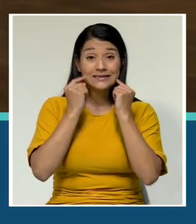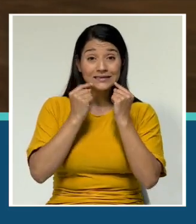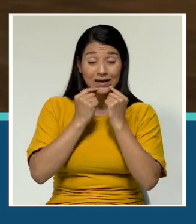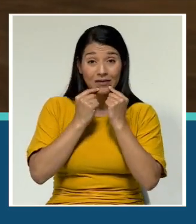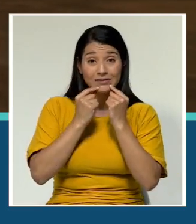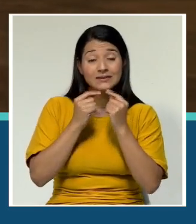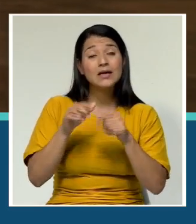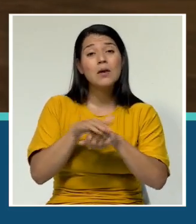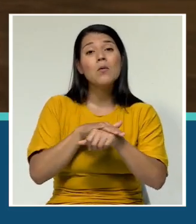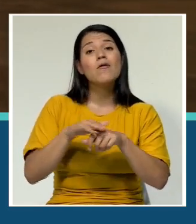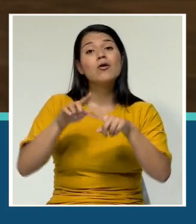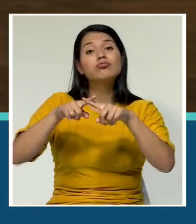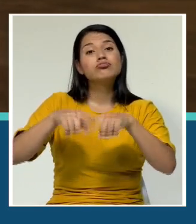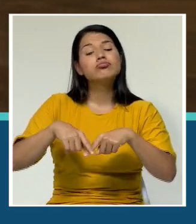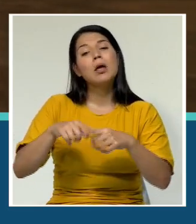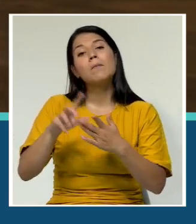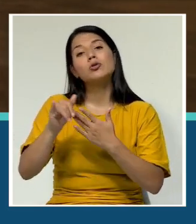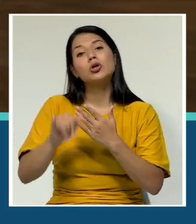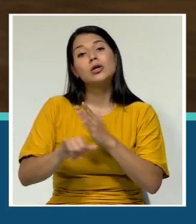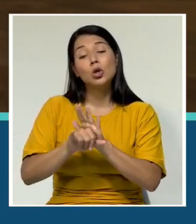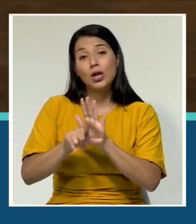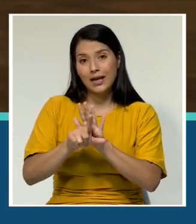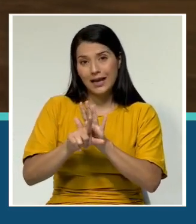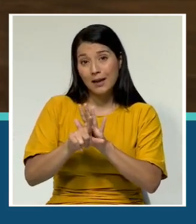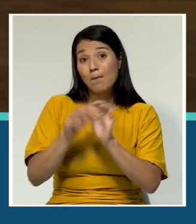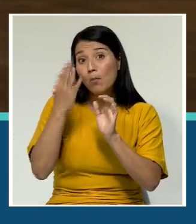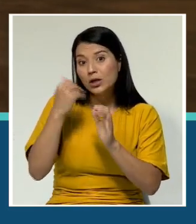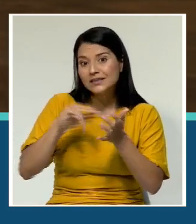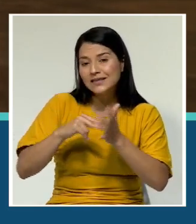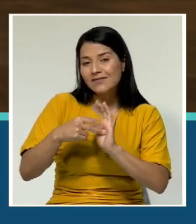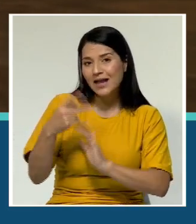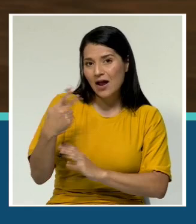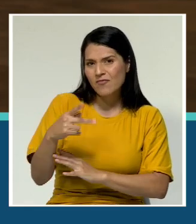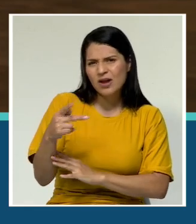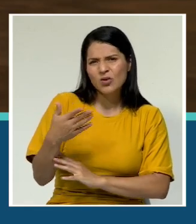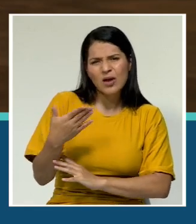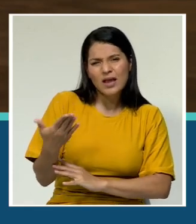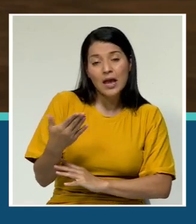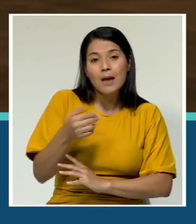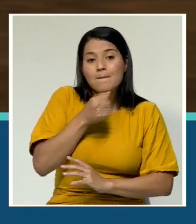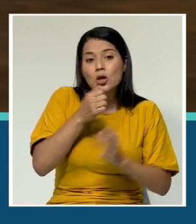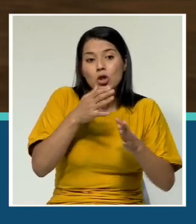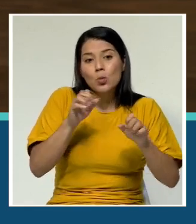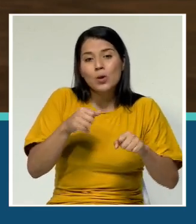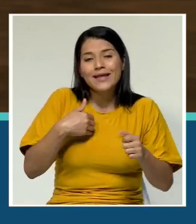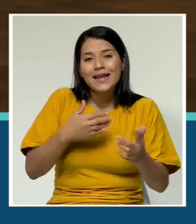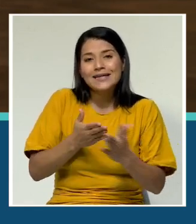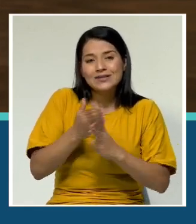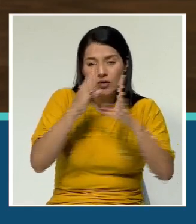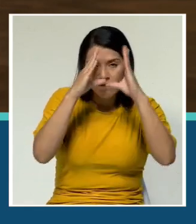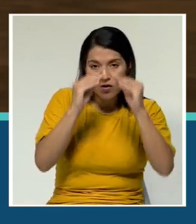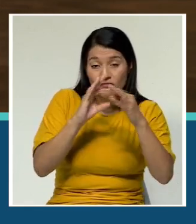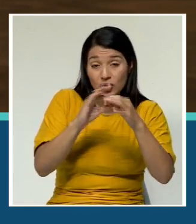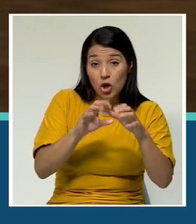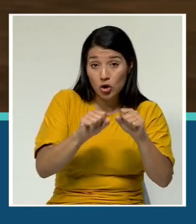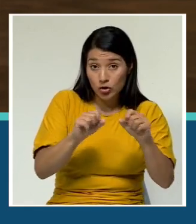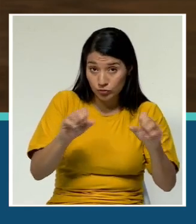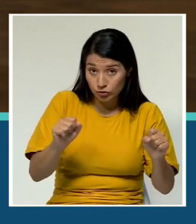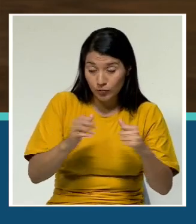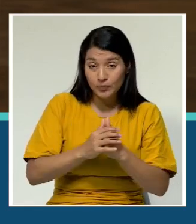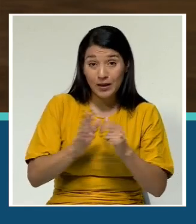misma posición. Hemos solicitado al presidente electo Rodrigo Chávez que vete el proyecto de ley que puede poner en riesgo el